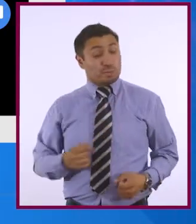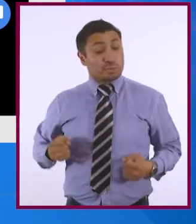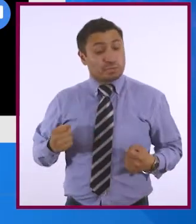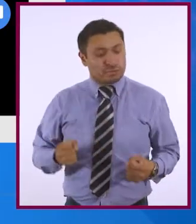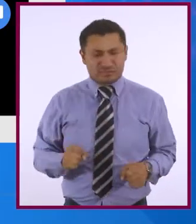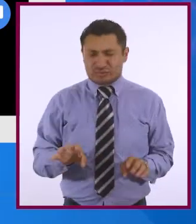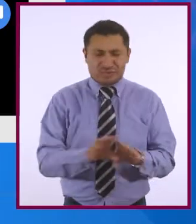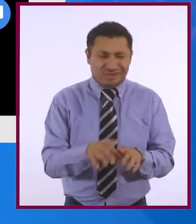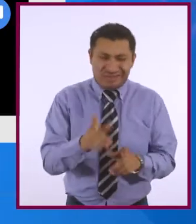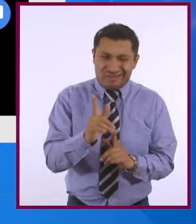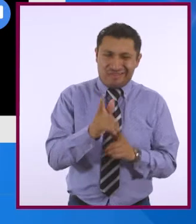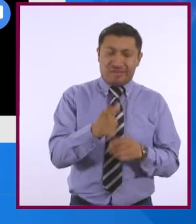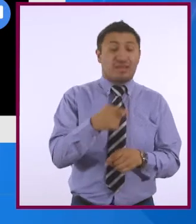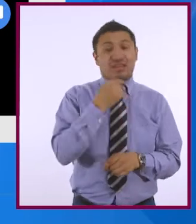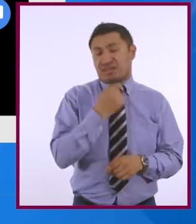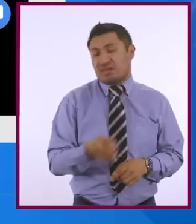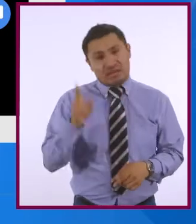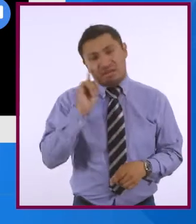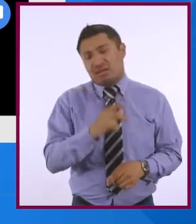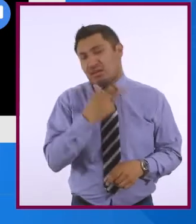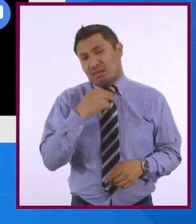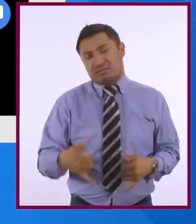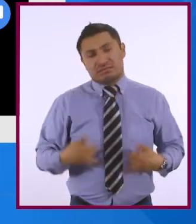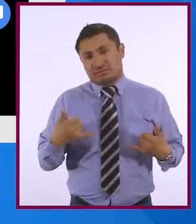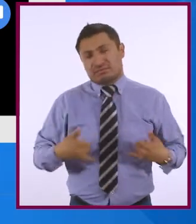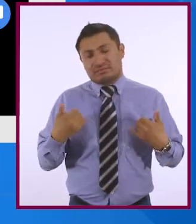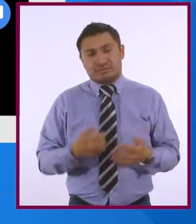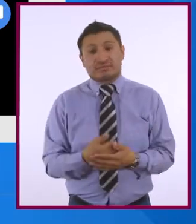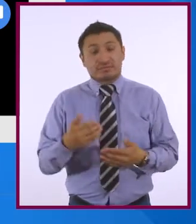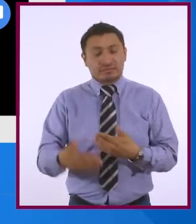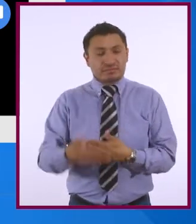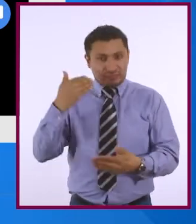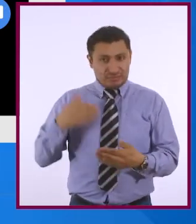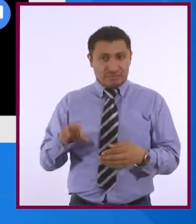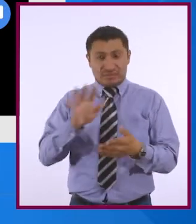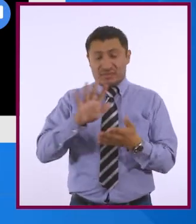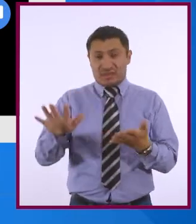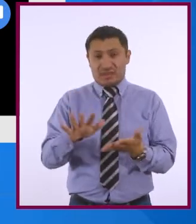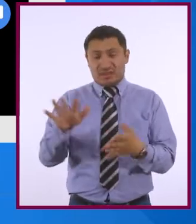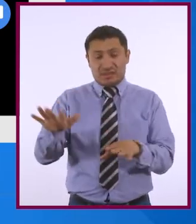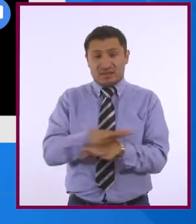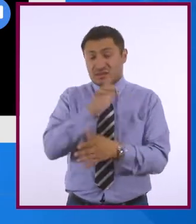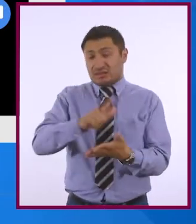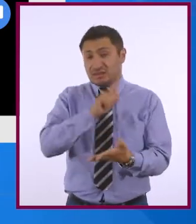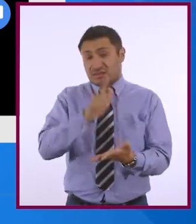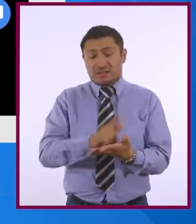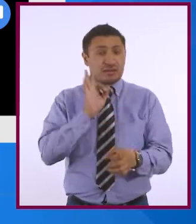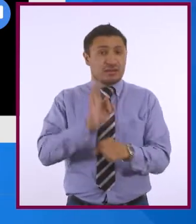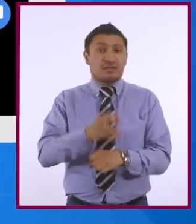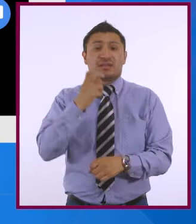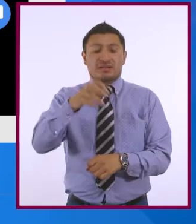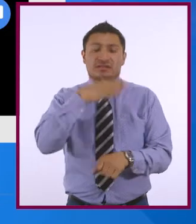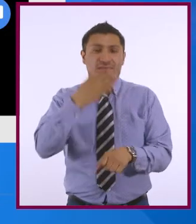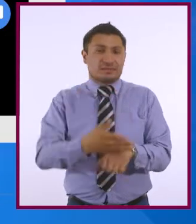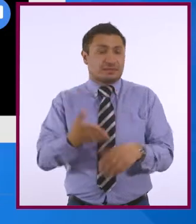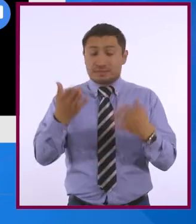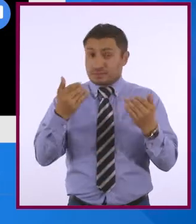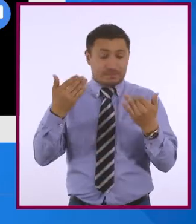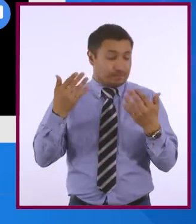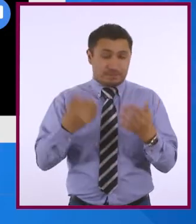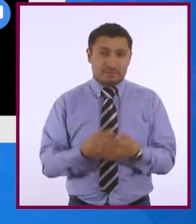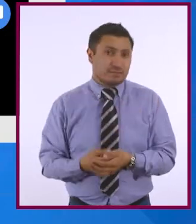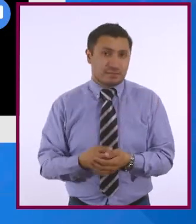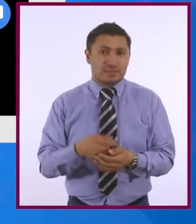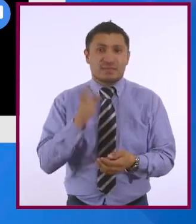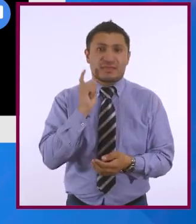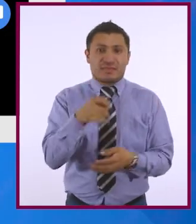se ridiculiza a la niña, niño o adolescente. Antes de la reforma, pues la protección contra este tipo de castigo no existía, ¿no?